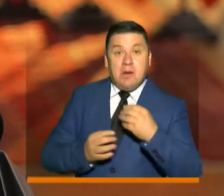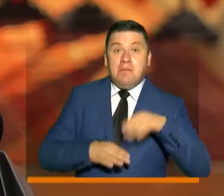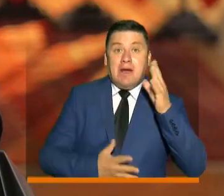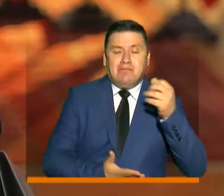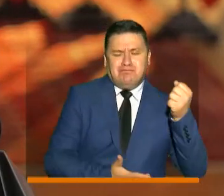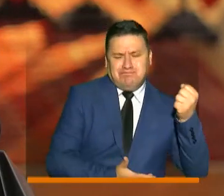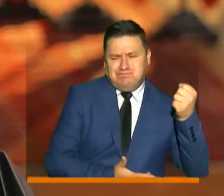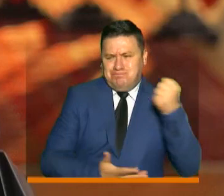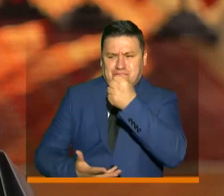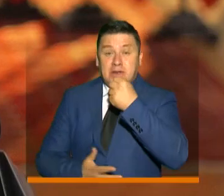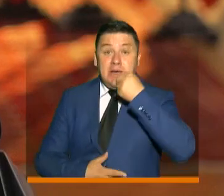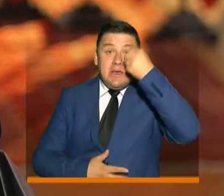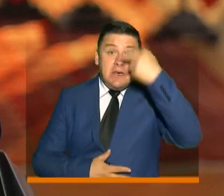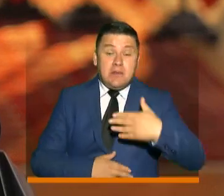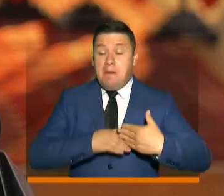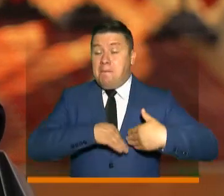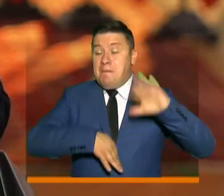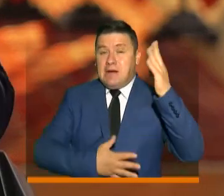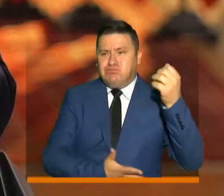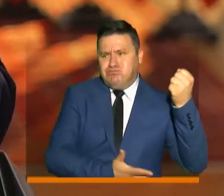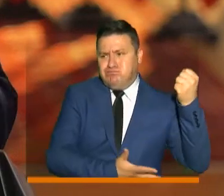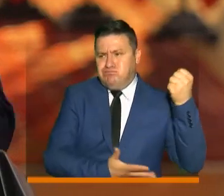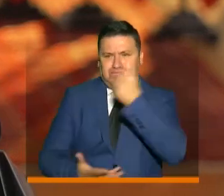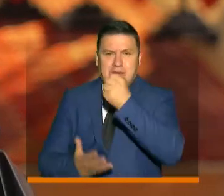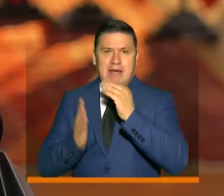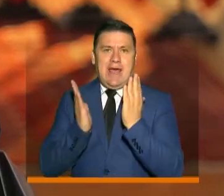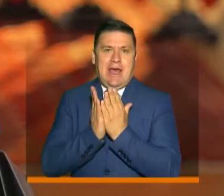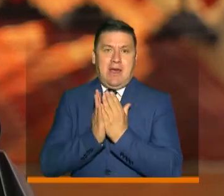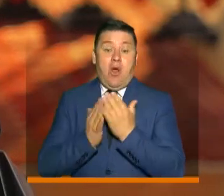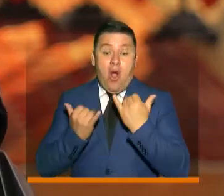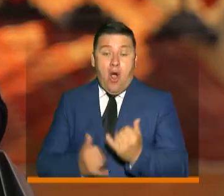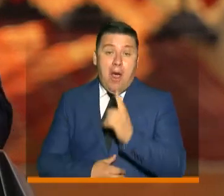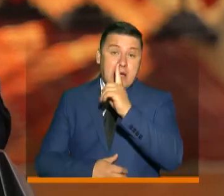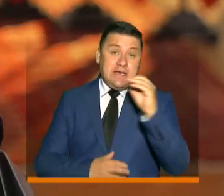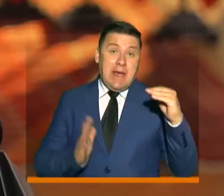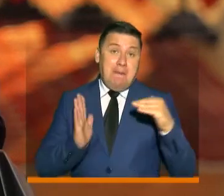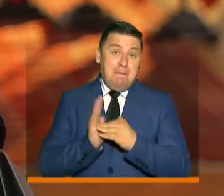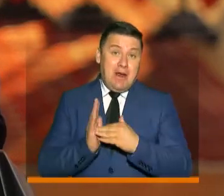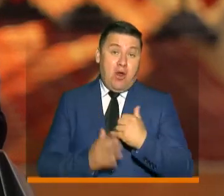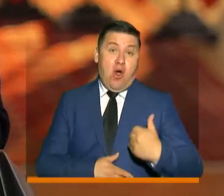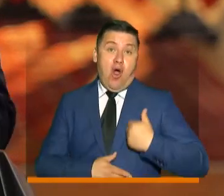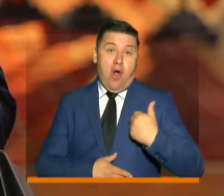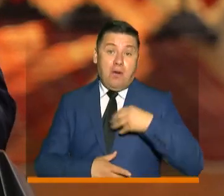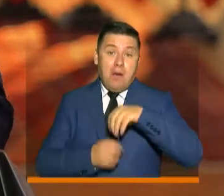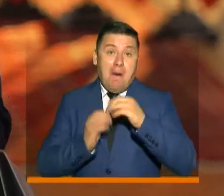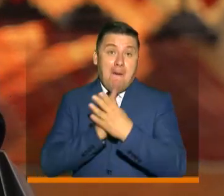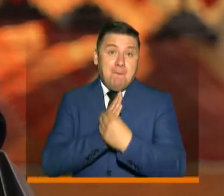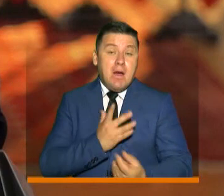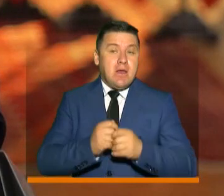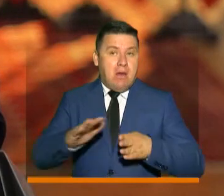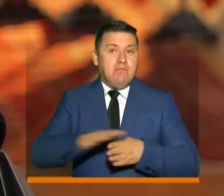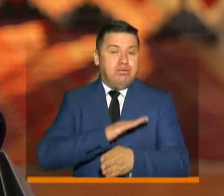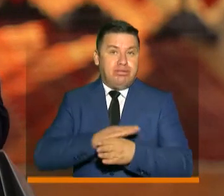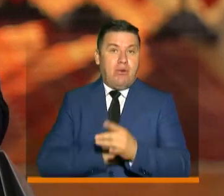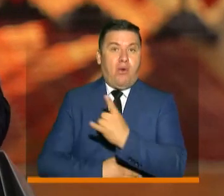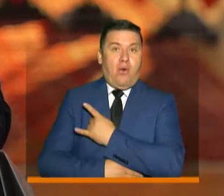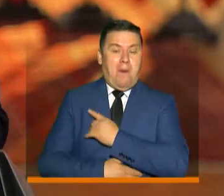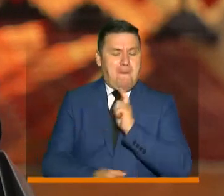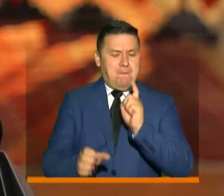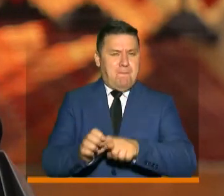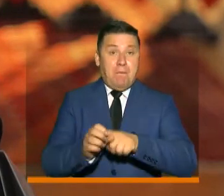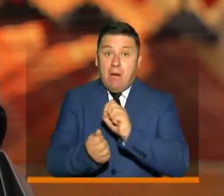en la historia de nuestro país y hoy más de 100 mil jóvenes de bajos recursos ya han ingresado a la educación superior